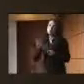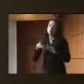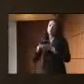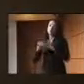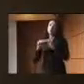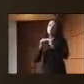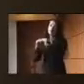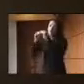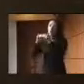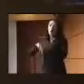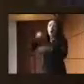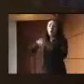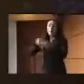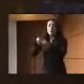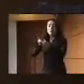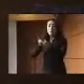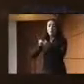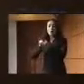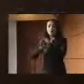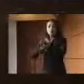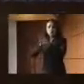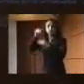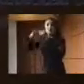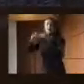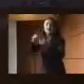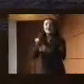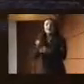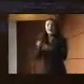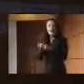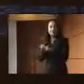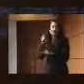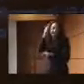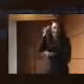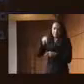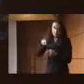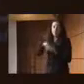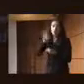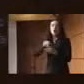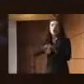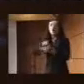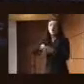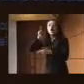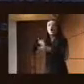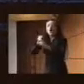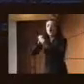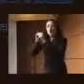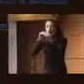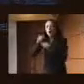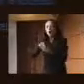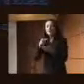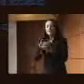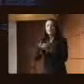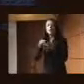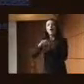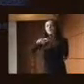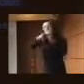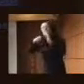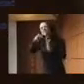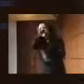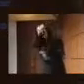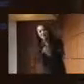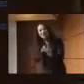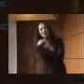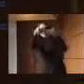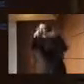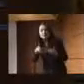obviamente es una convención que cuando intenta definir la discapacidad o las personas con discapacidad, obviamente se basa en el modelo